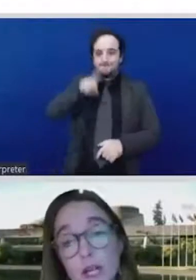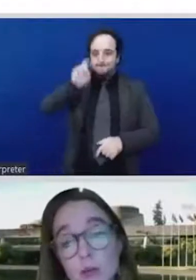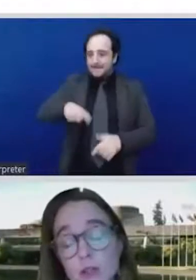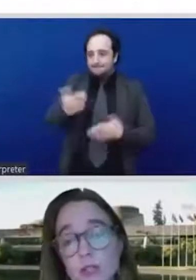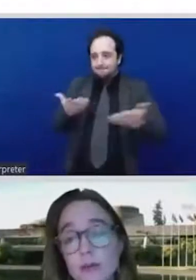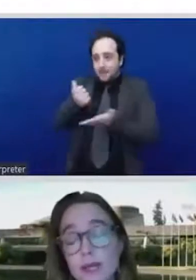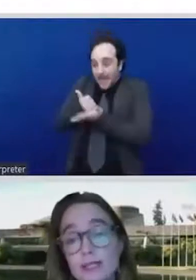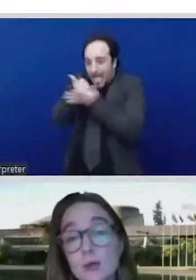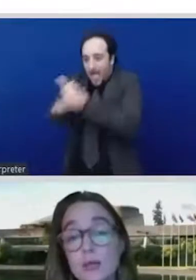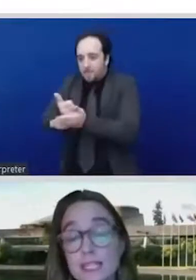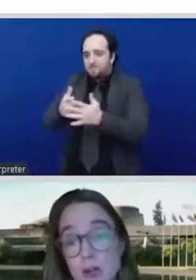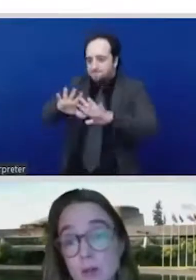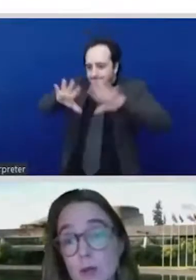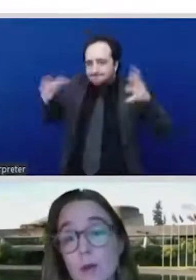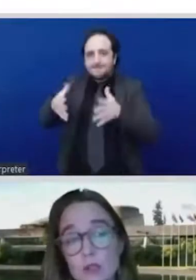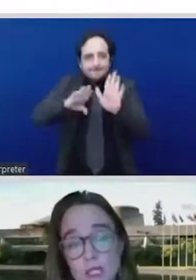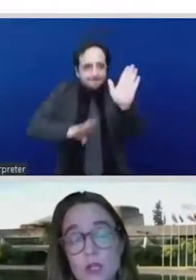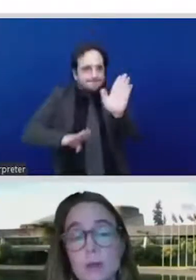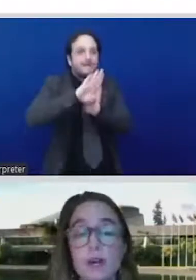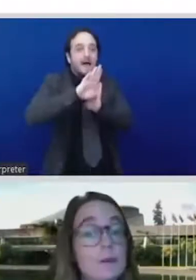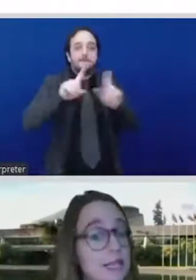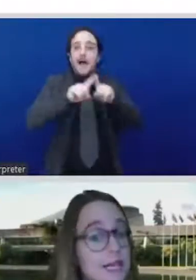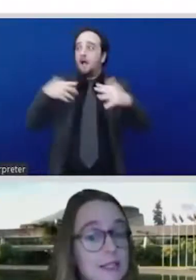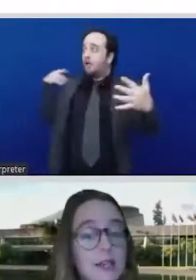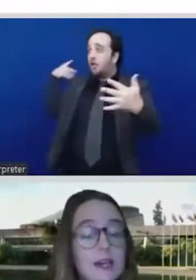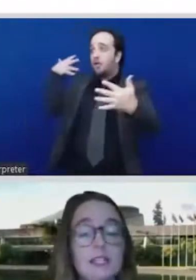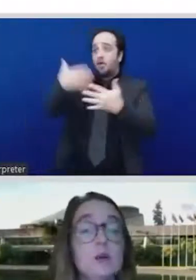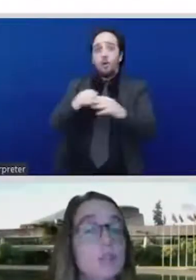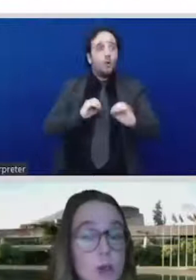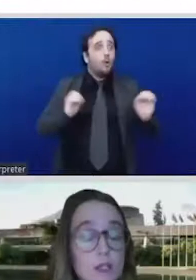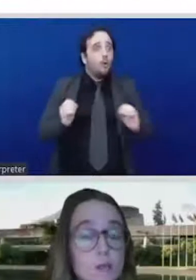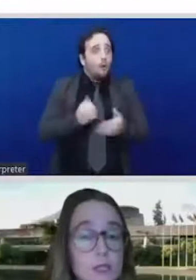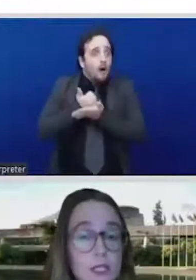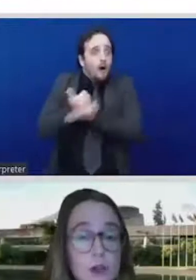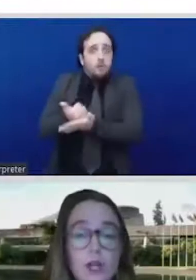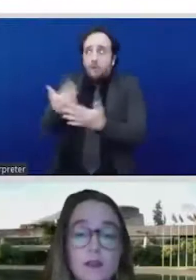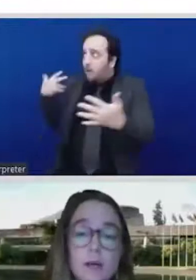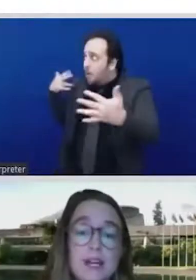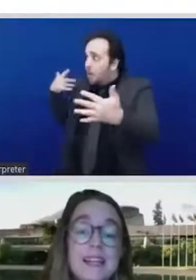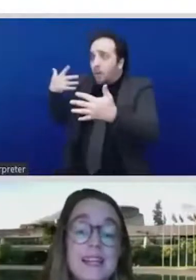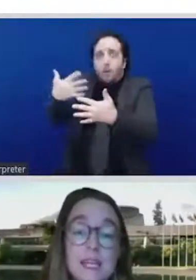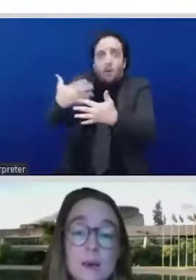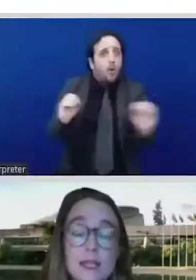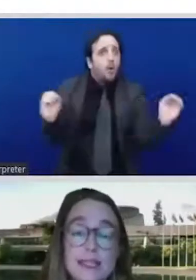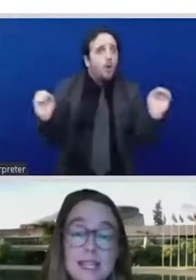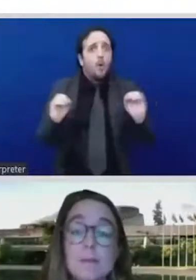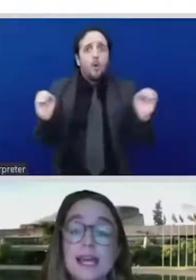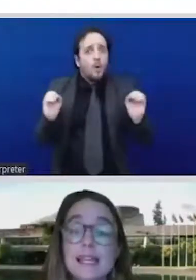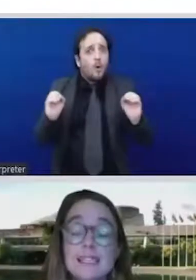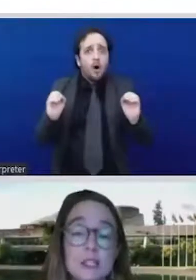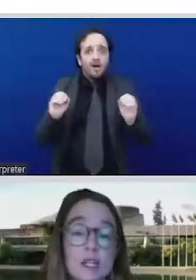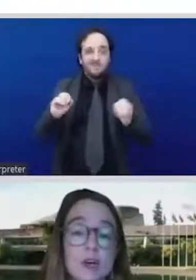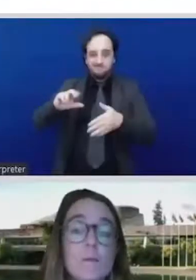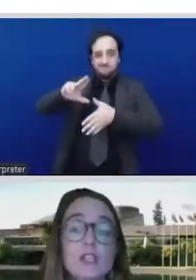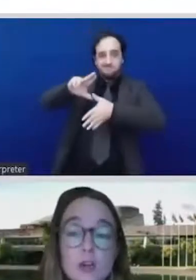cálculos, 56,9% de las mujeres de América Latina y 54% de las mujeres del Caribe están empleadas en